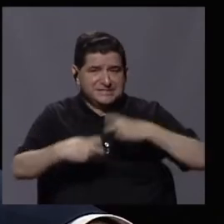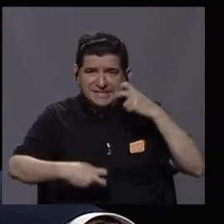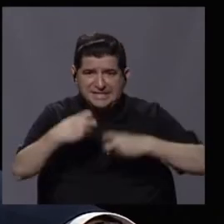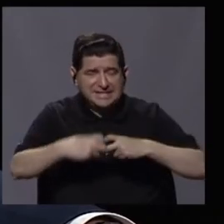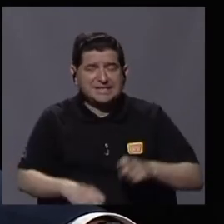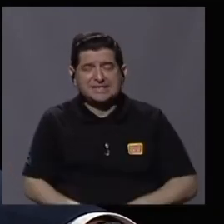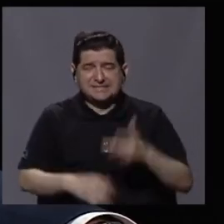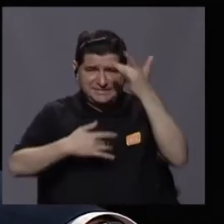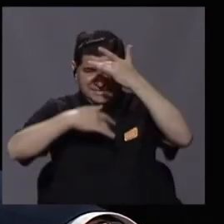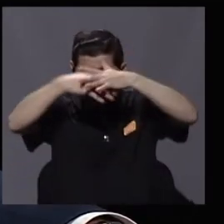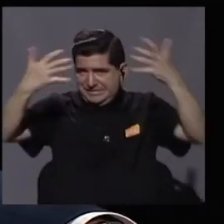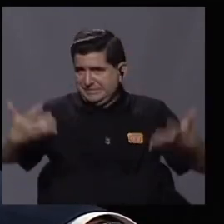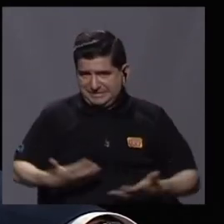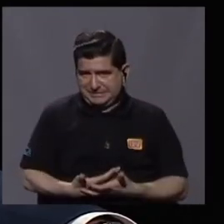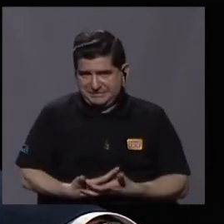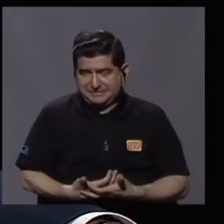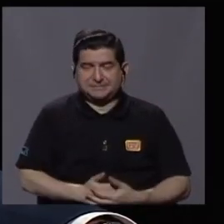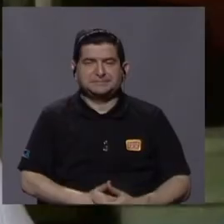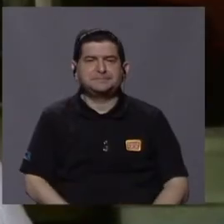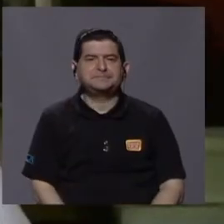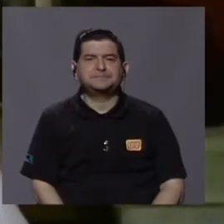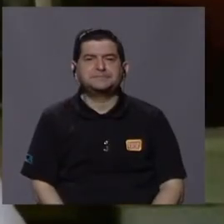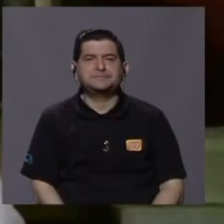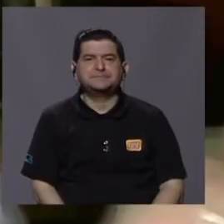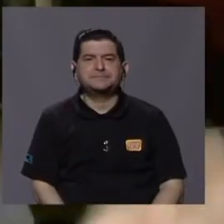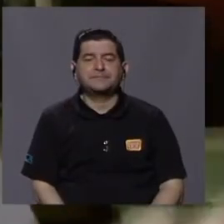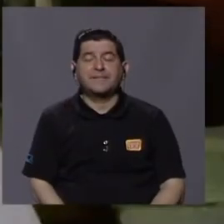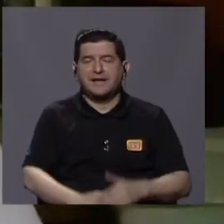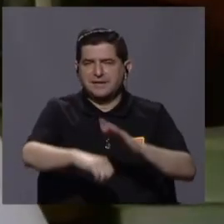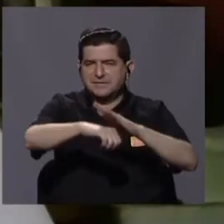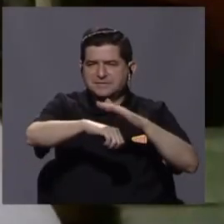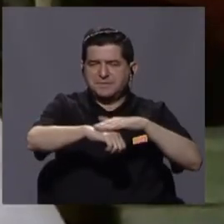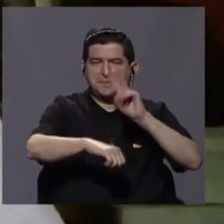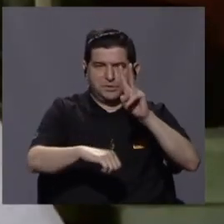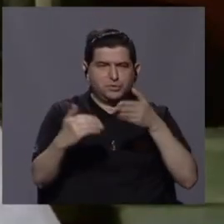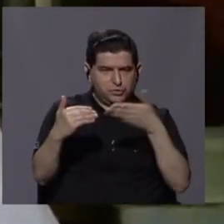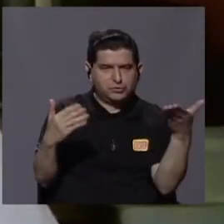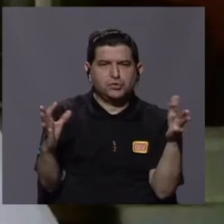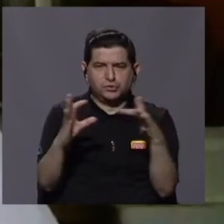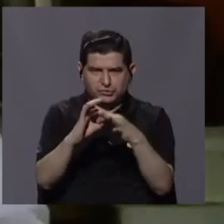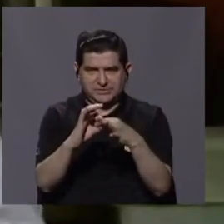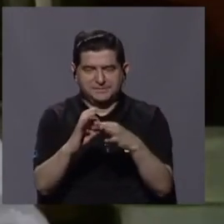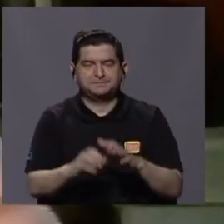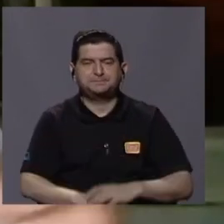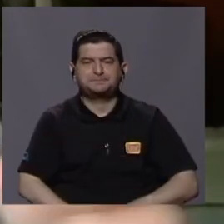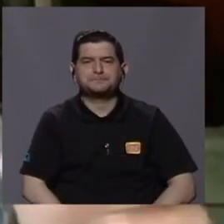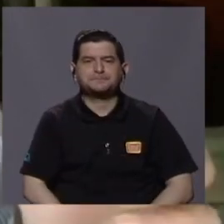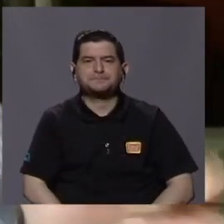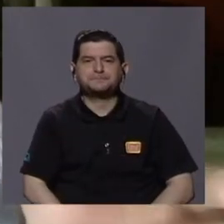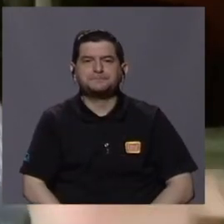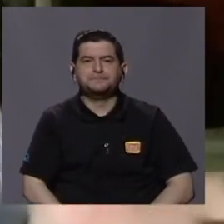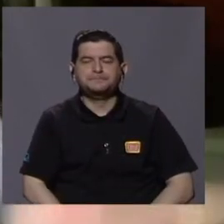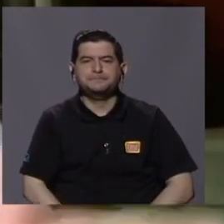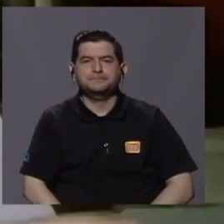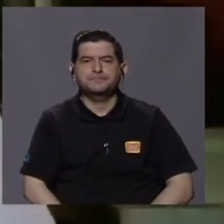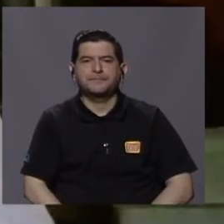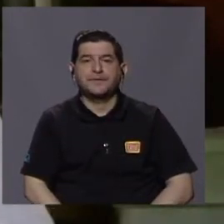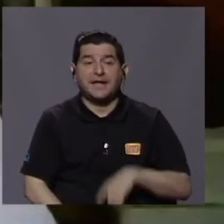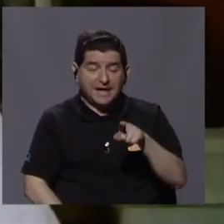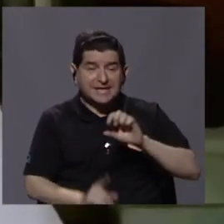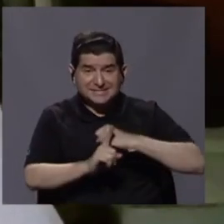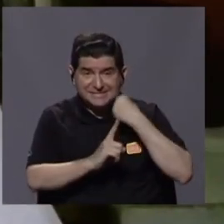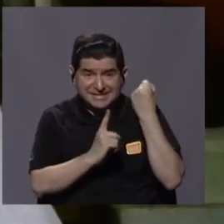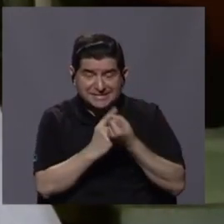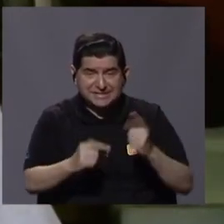esta pandemia o julio si me permites dos puntos al respecto marlon esta discrepancia